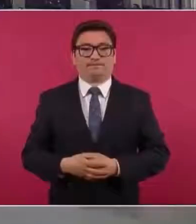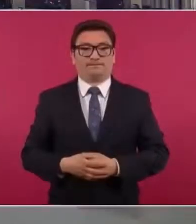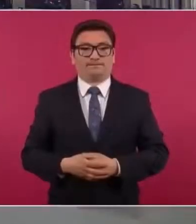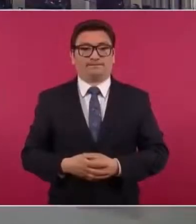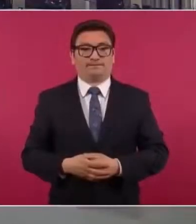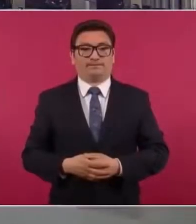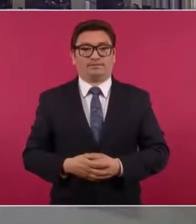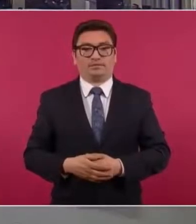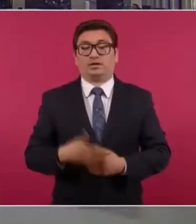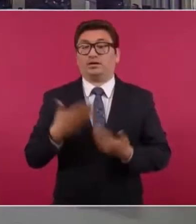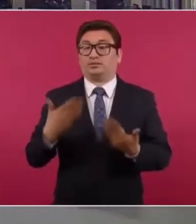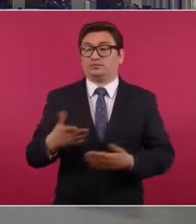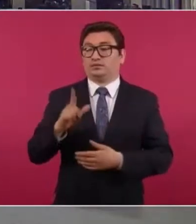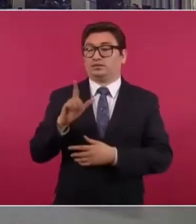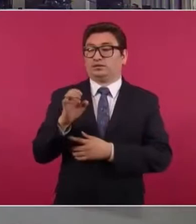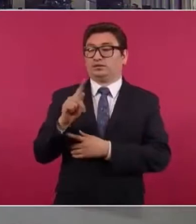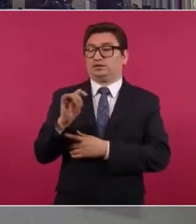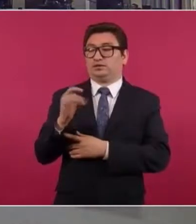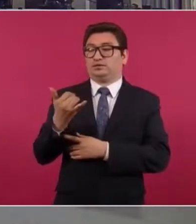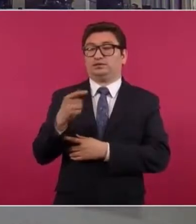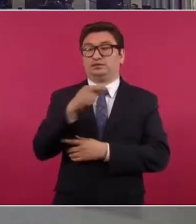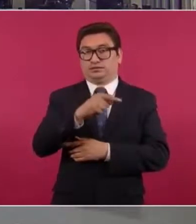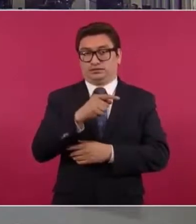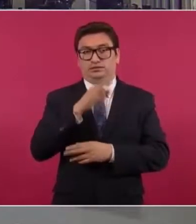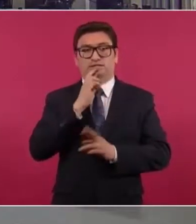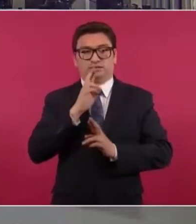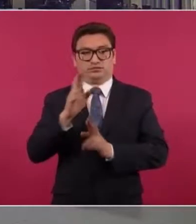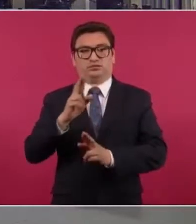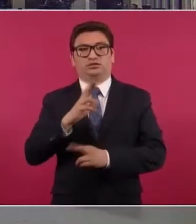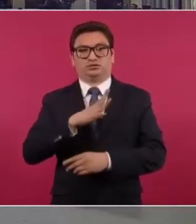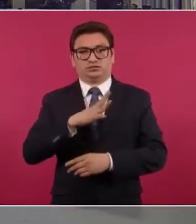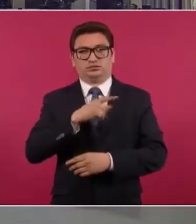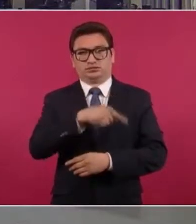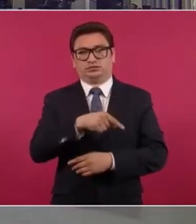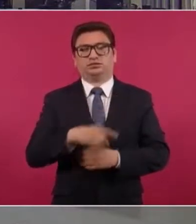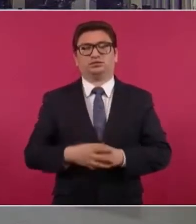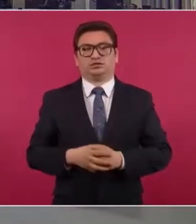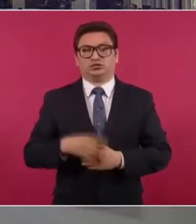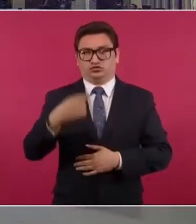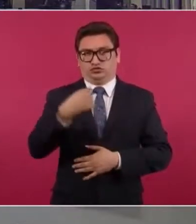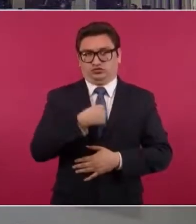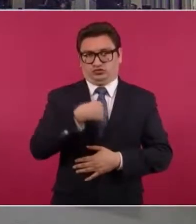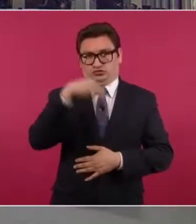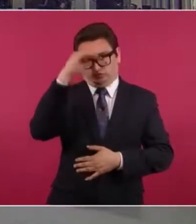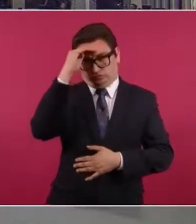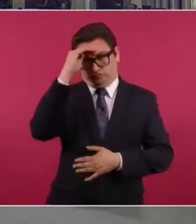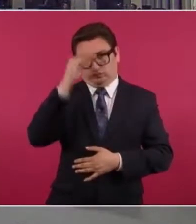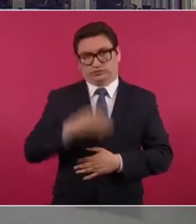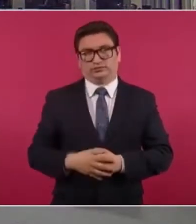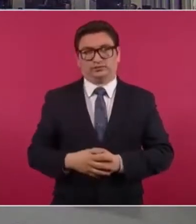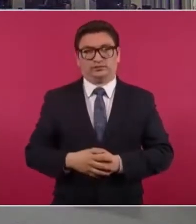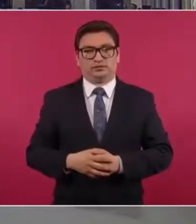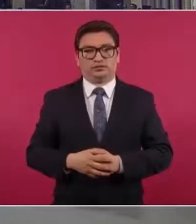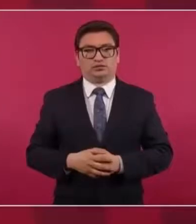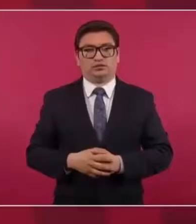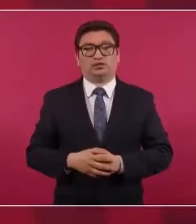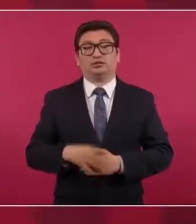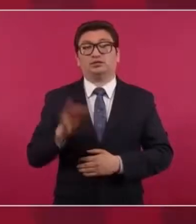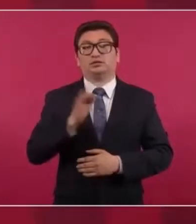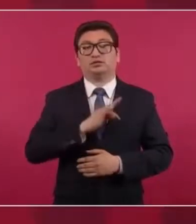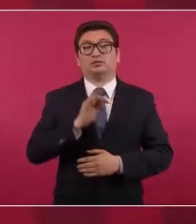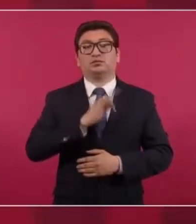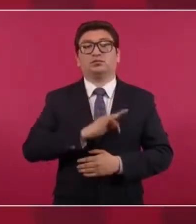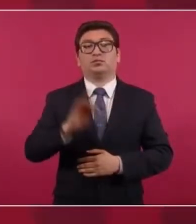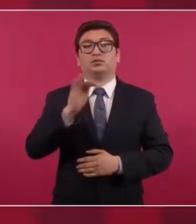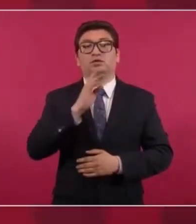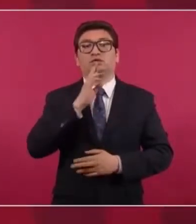Leti va a tener una respuesta. Yo pienso que podría hacerlo